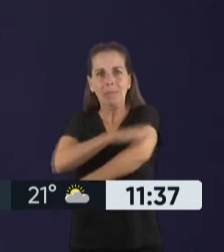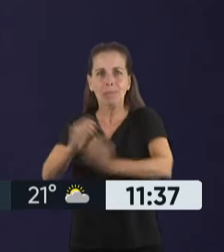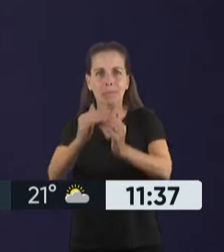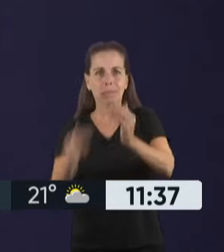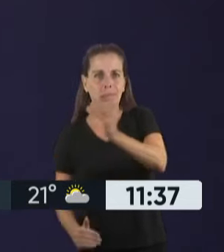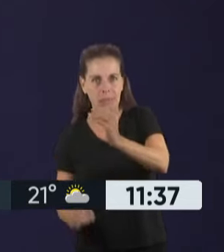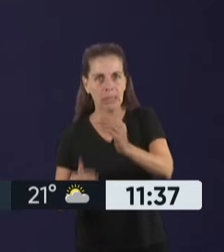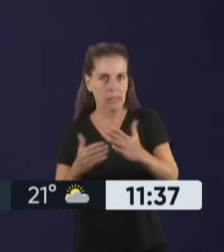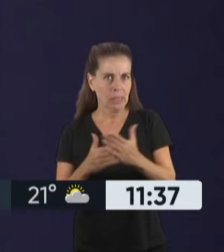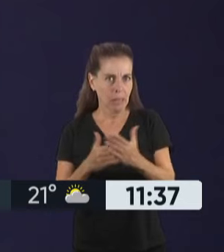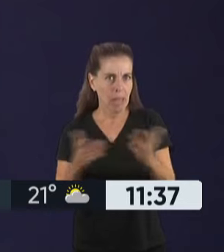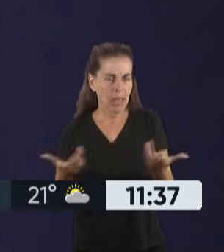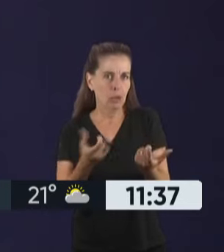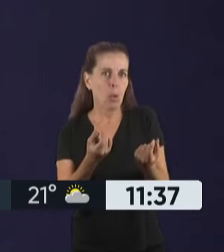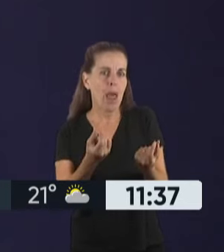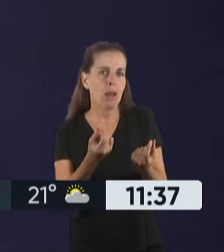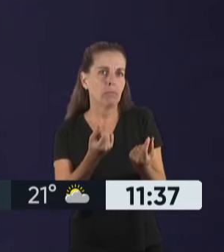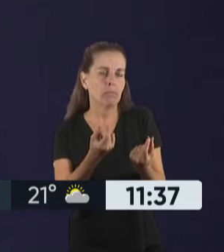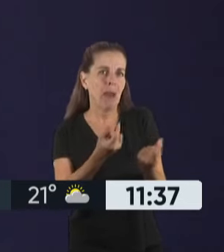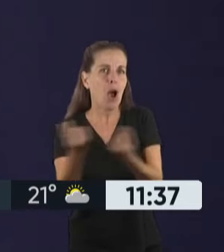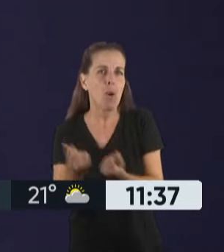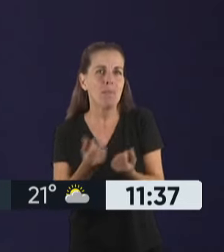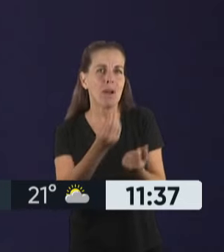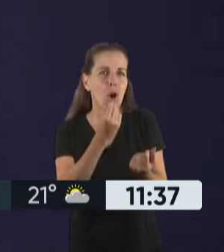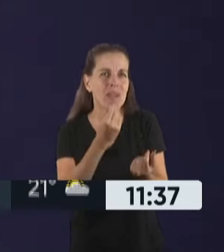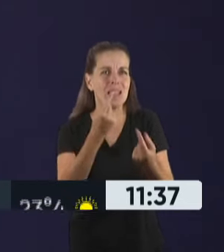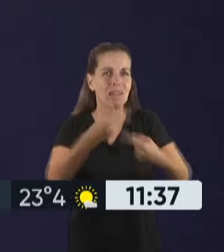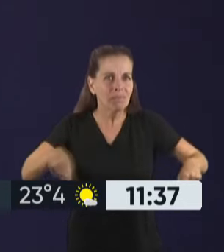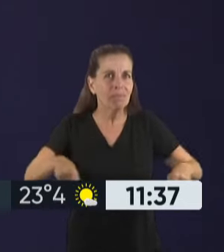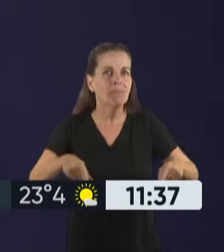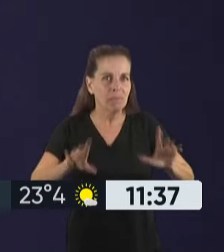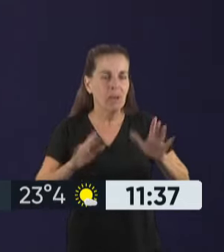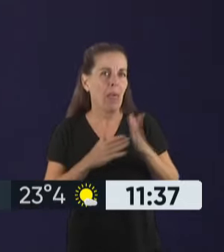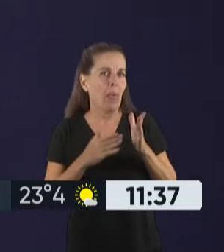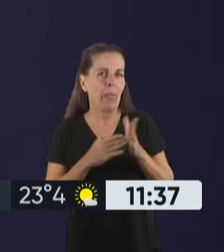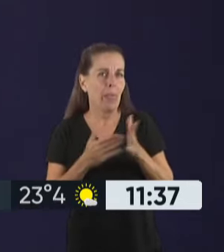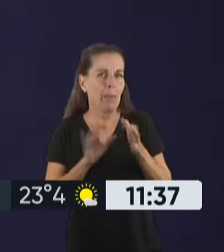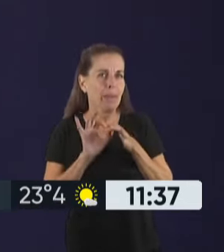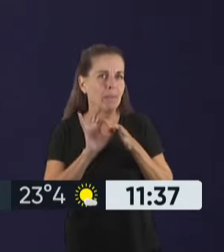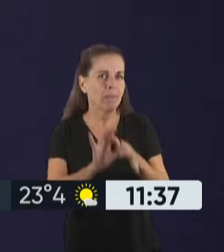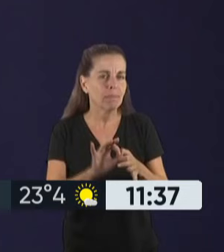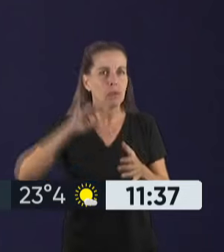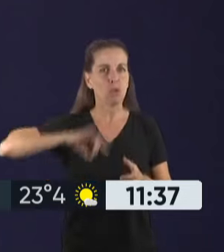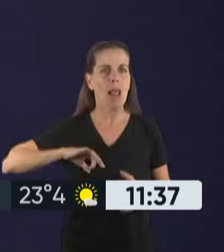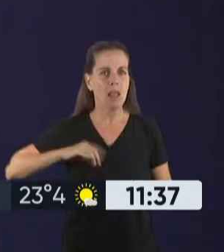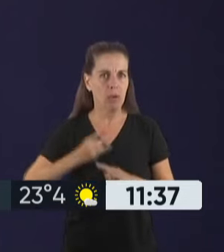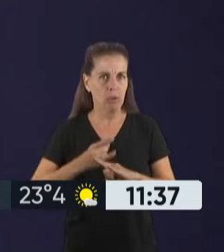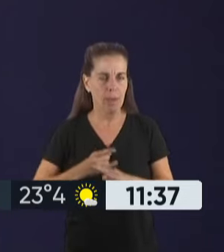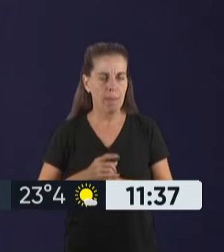básica alimentaria por lo tanto dependes casi con exclusividad del ingreso